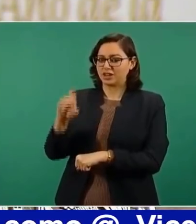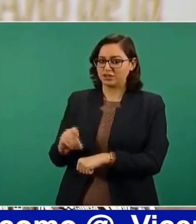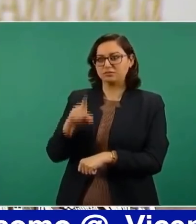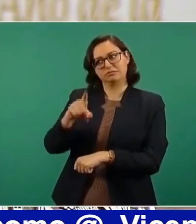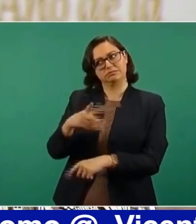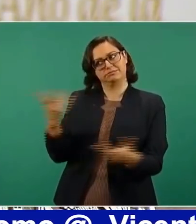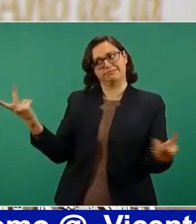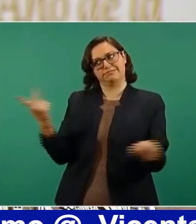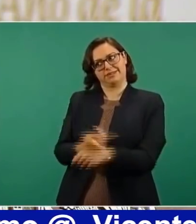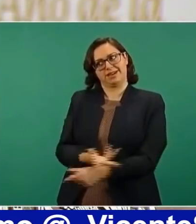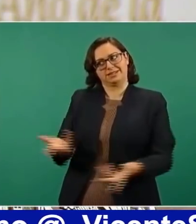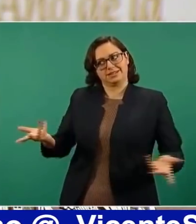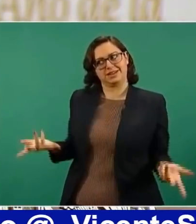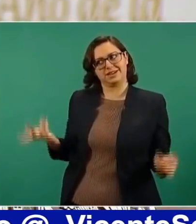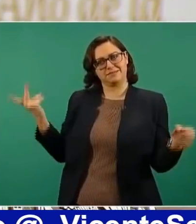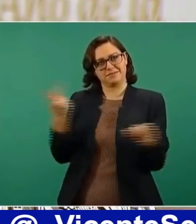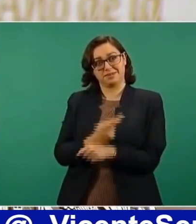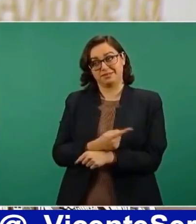pasan,